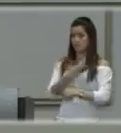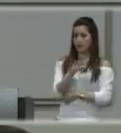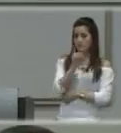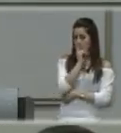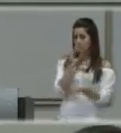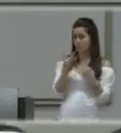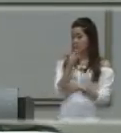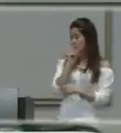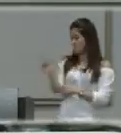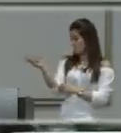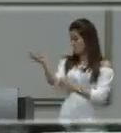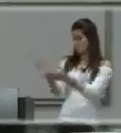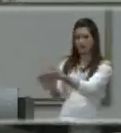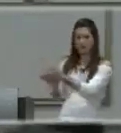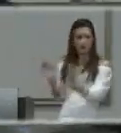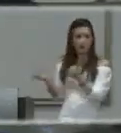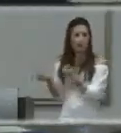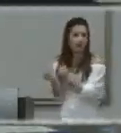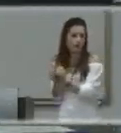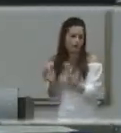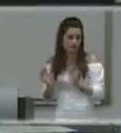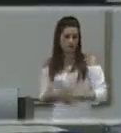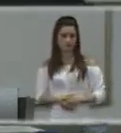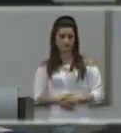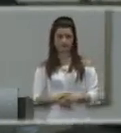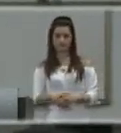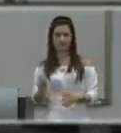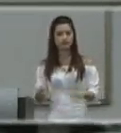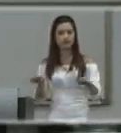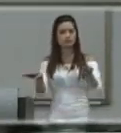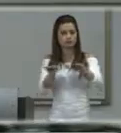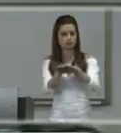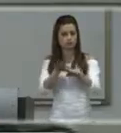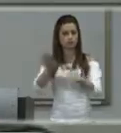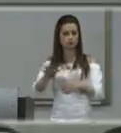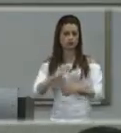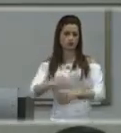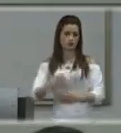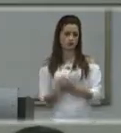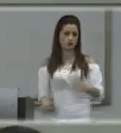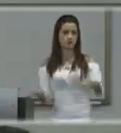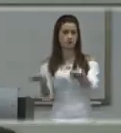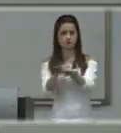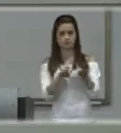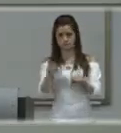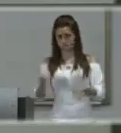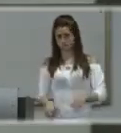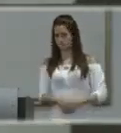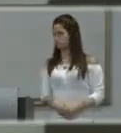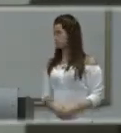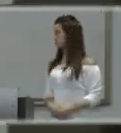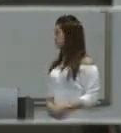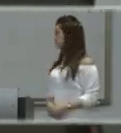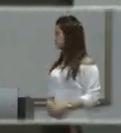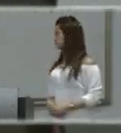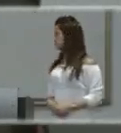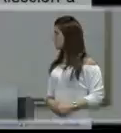igualdad de condiciones en el derecho al aborto. Bien, en relación